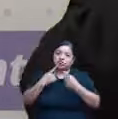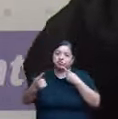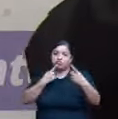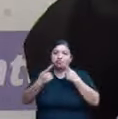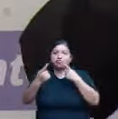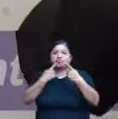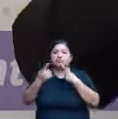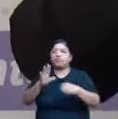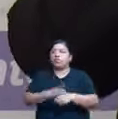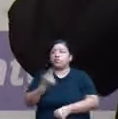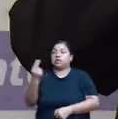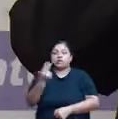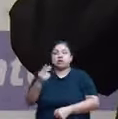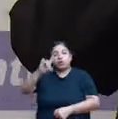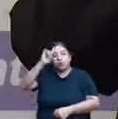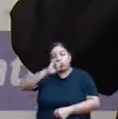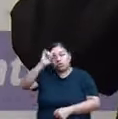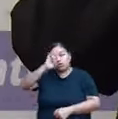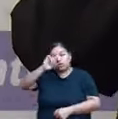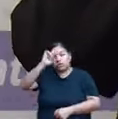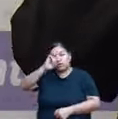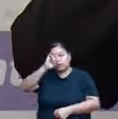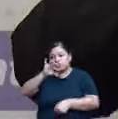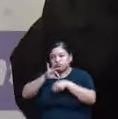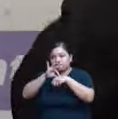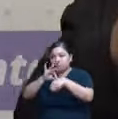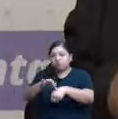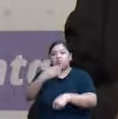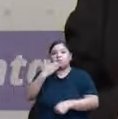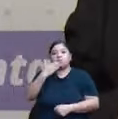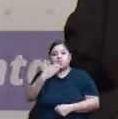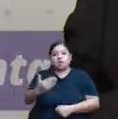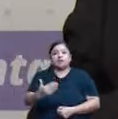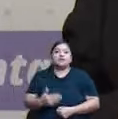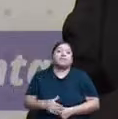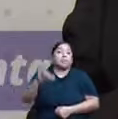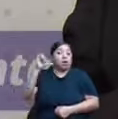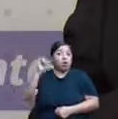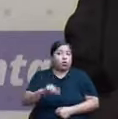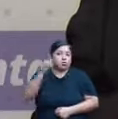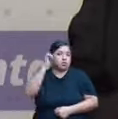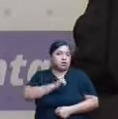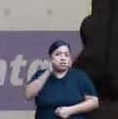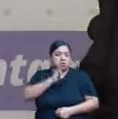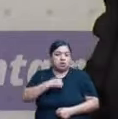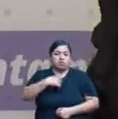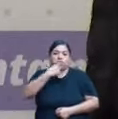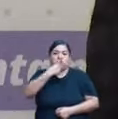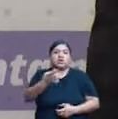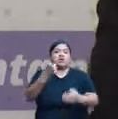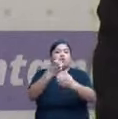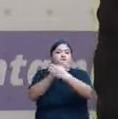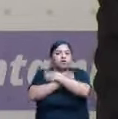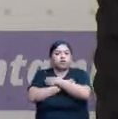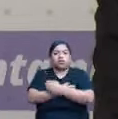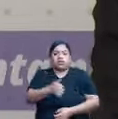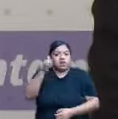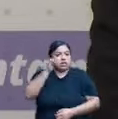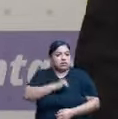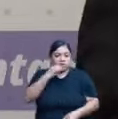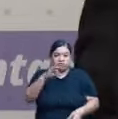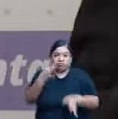porque tenemos que orientar y orientar. Hoy siempre he dicho que la educación es tripartita y si uno de los tres